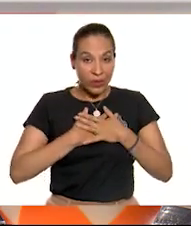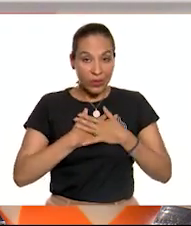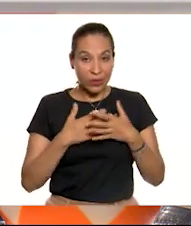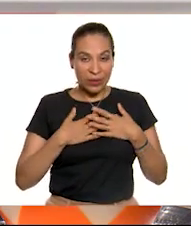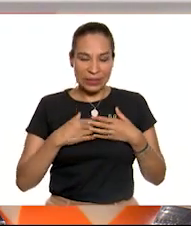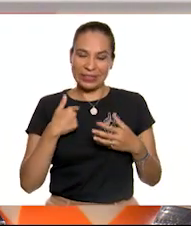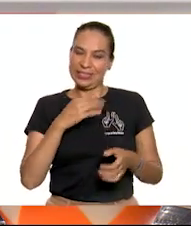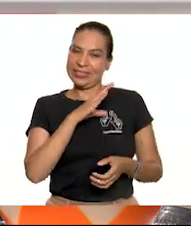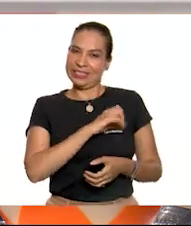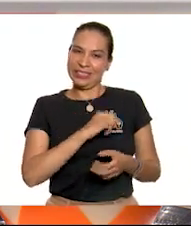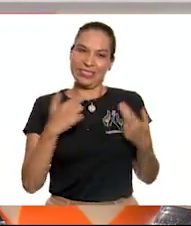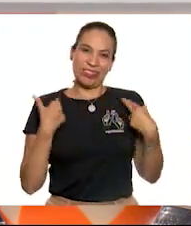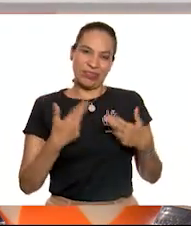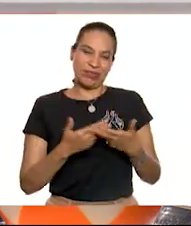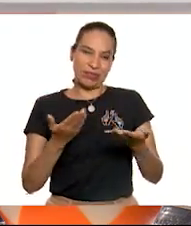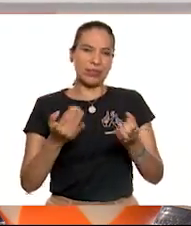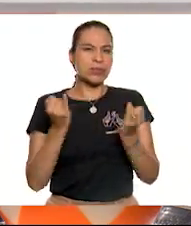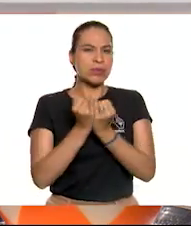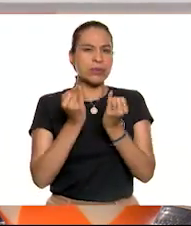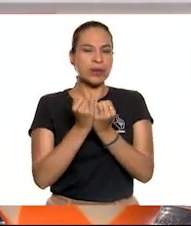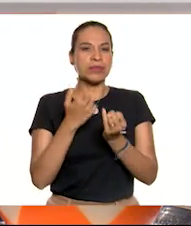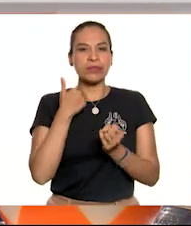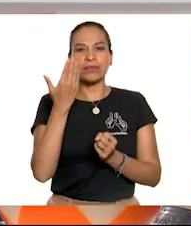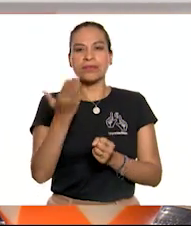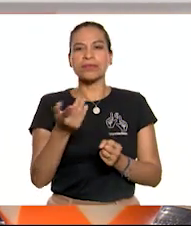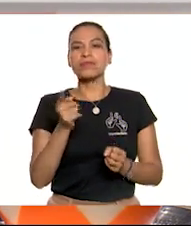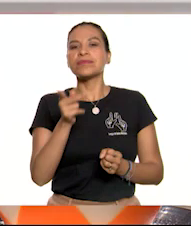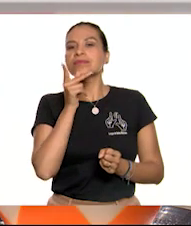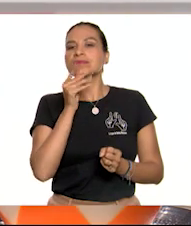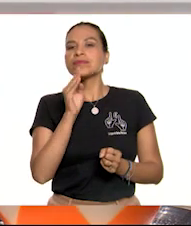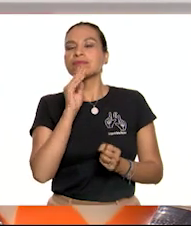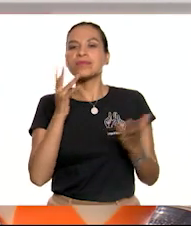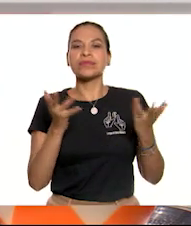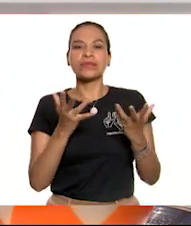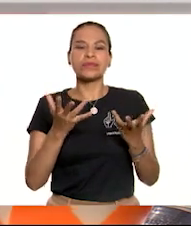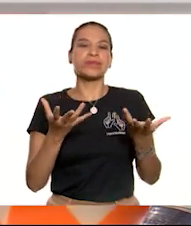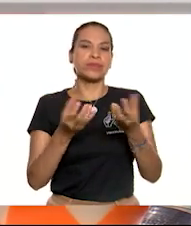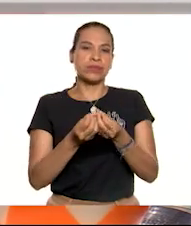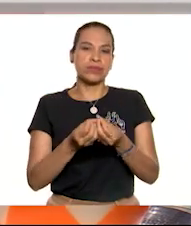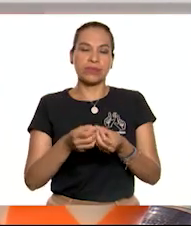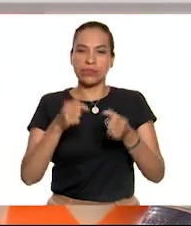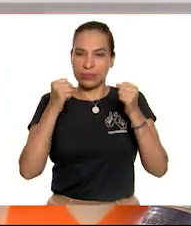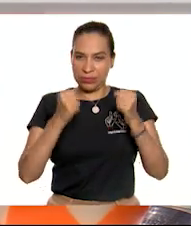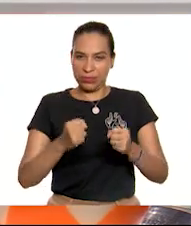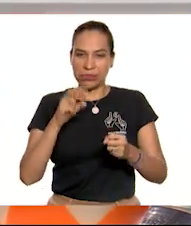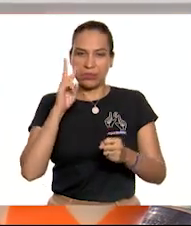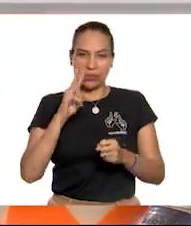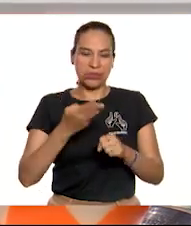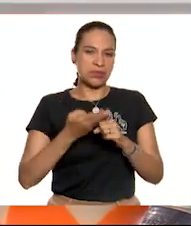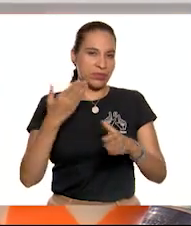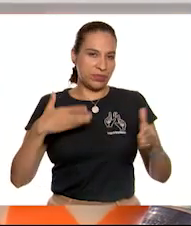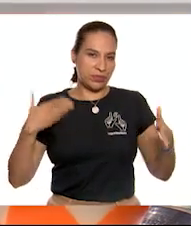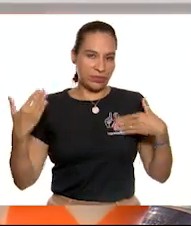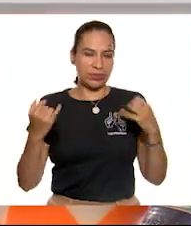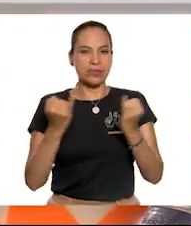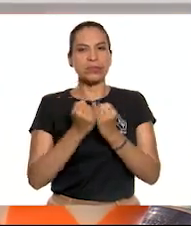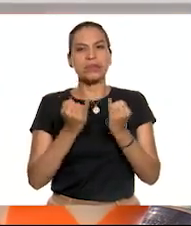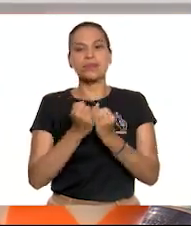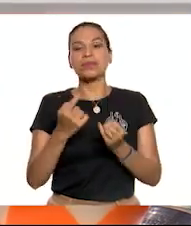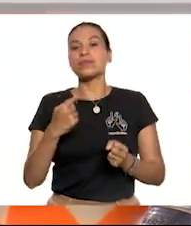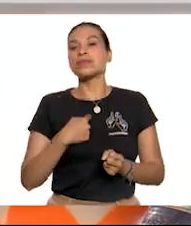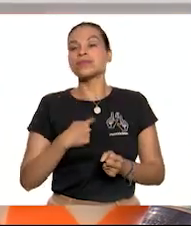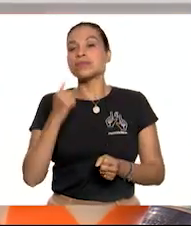¡Me encantaría, maestra! Además, le voy a pedir a mis papás que lo hagamos juntos. Seguro que será muy divertido y al igual que